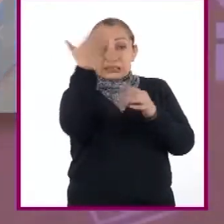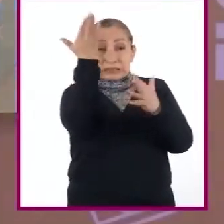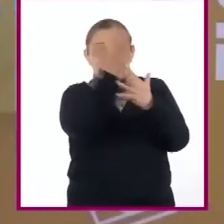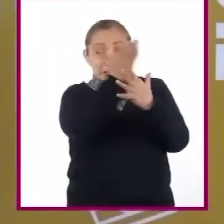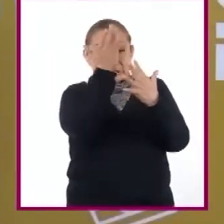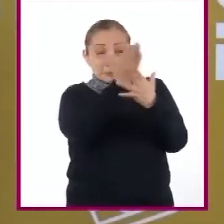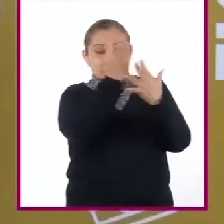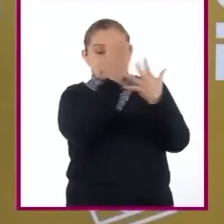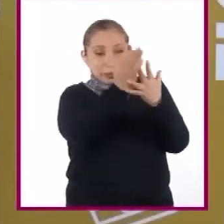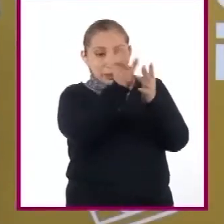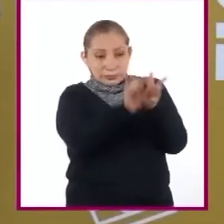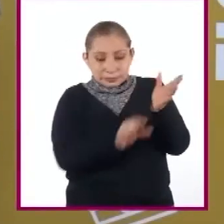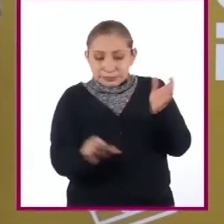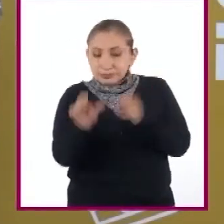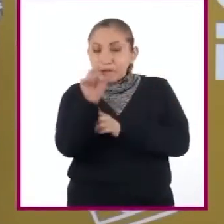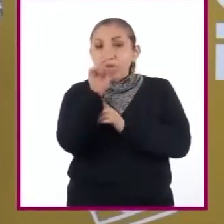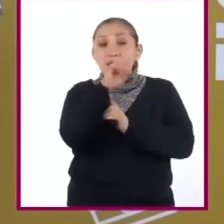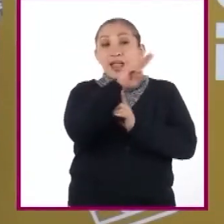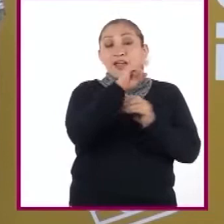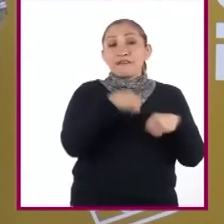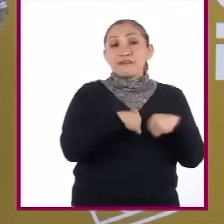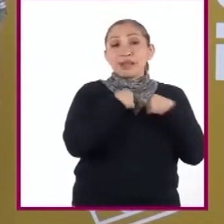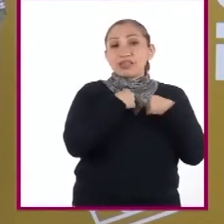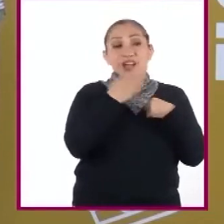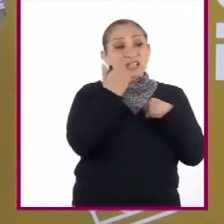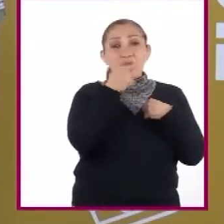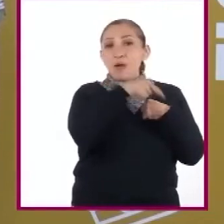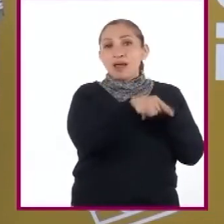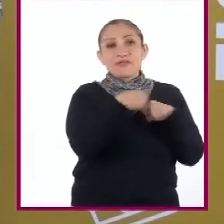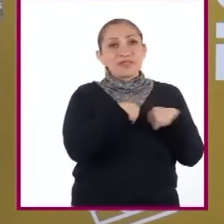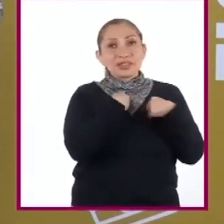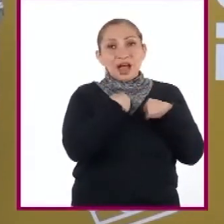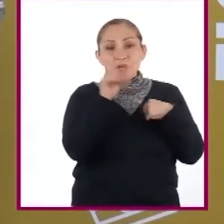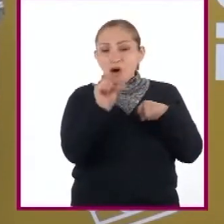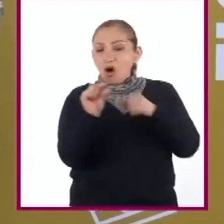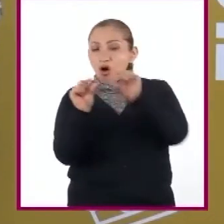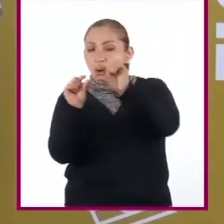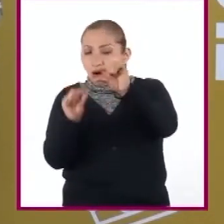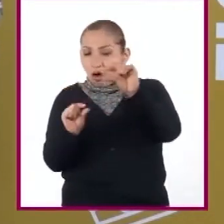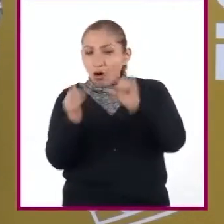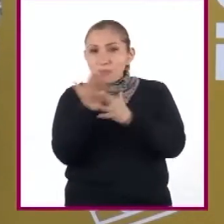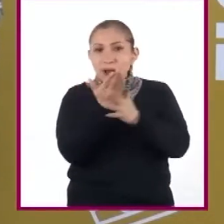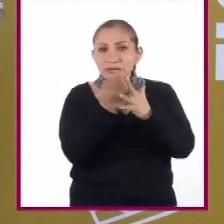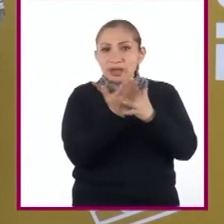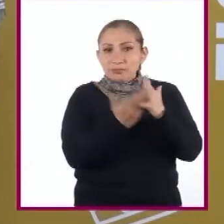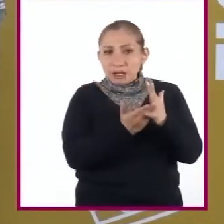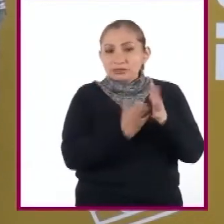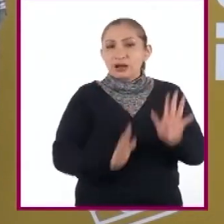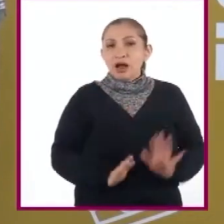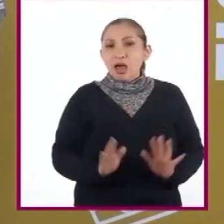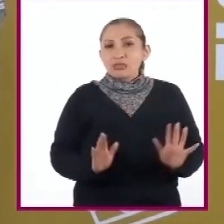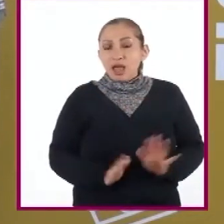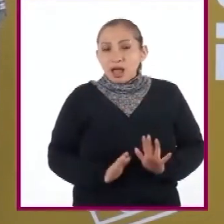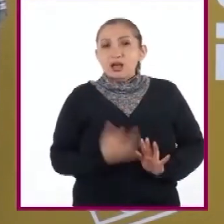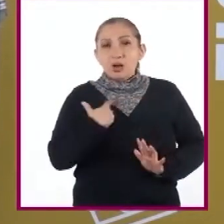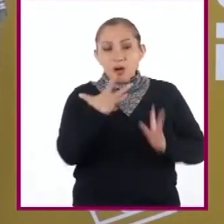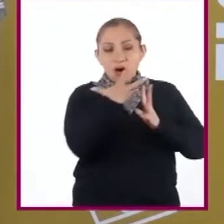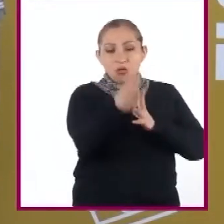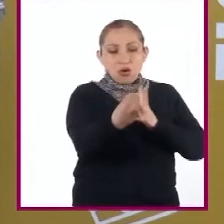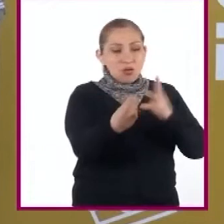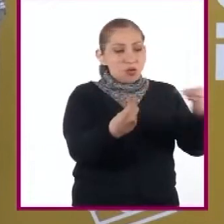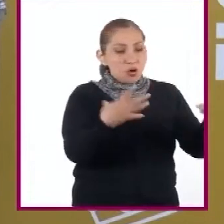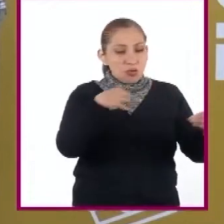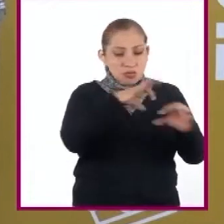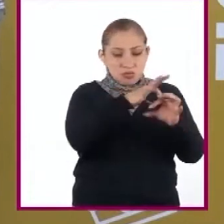esa propiedad emergente que llamamos vida deja de estar presente, junto con sus propiedades características como la reproducción,